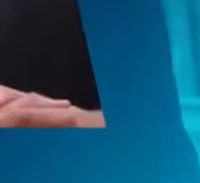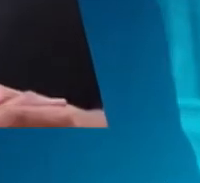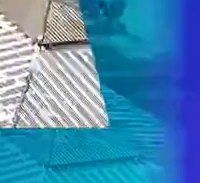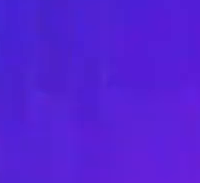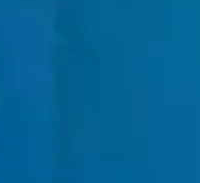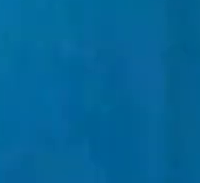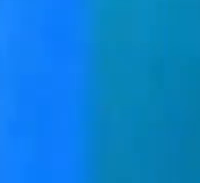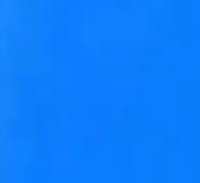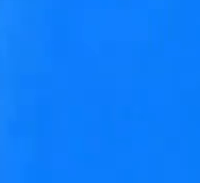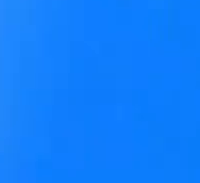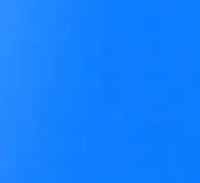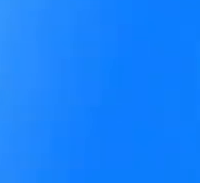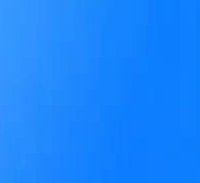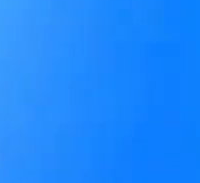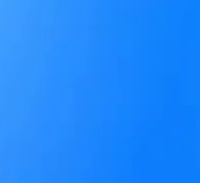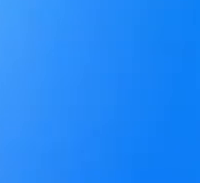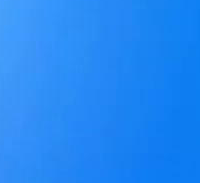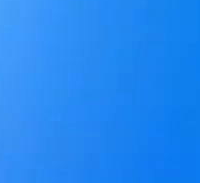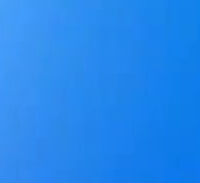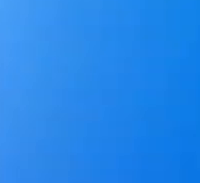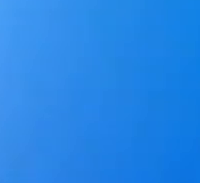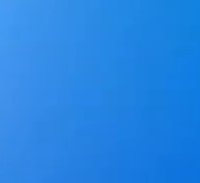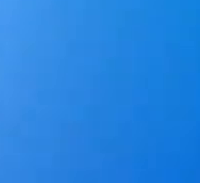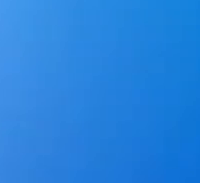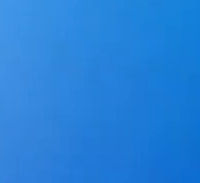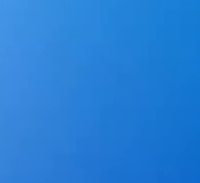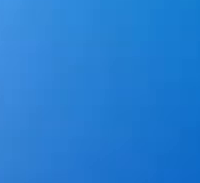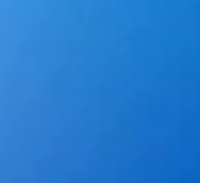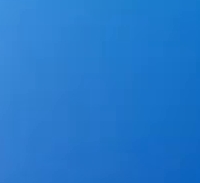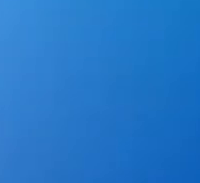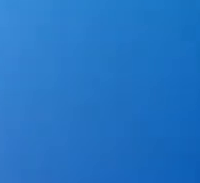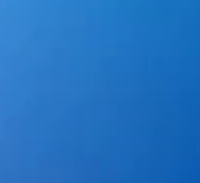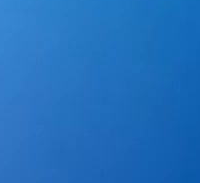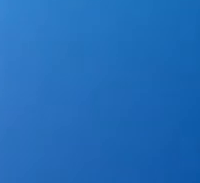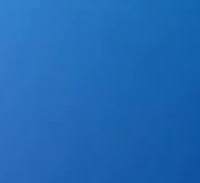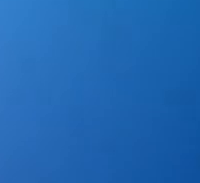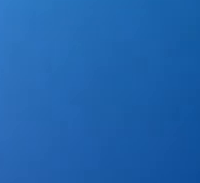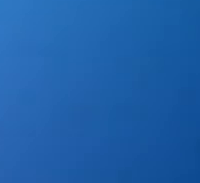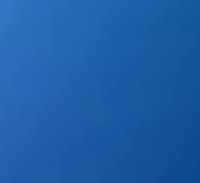Canal 9, el canal del Congreso de la República.